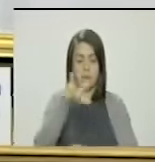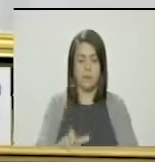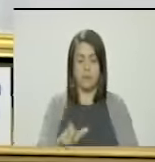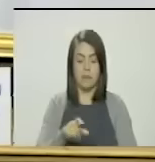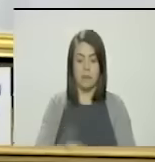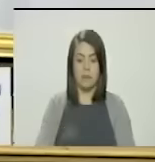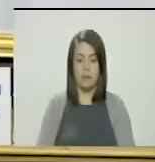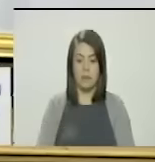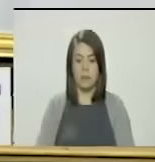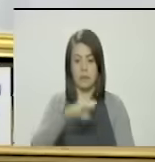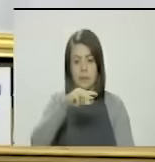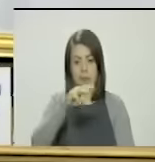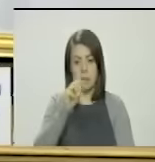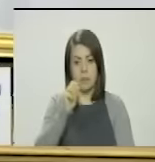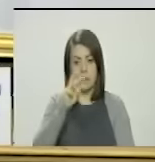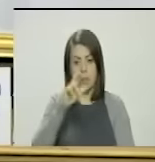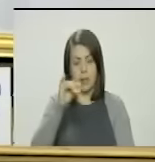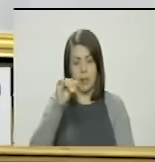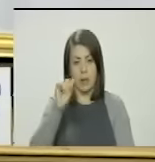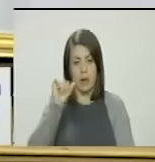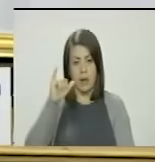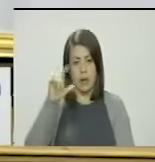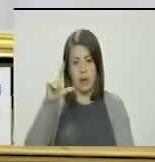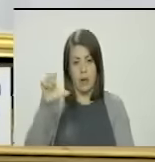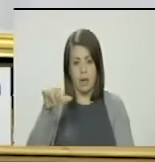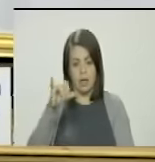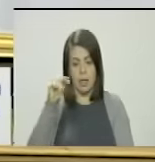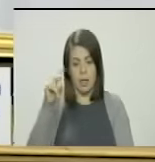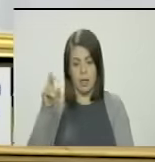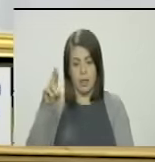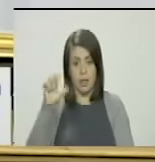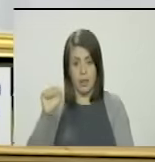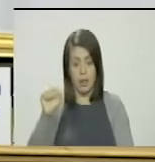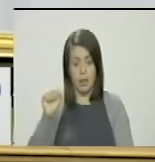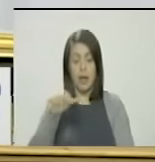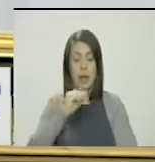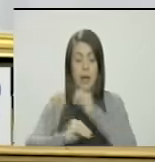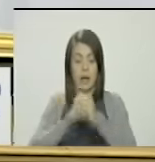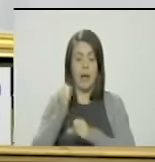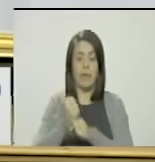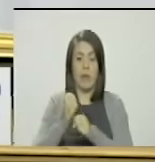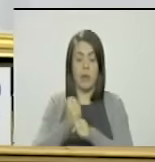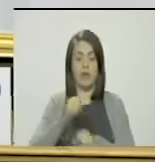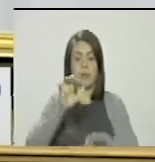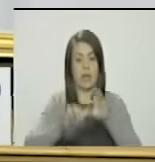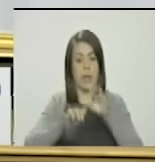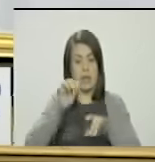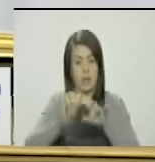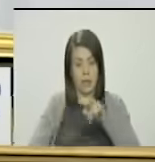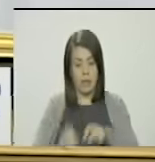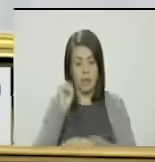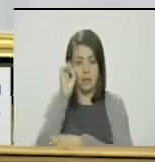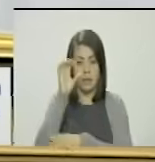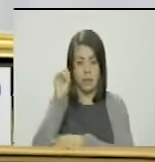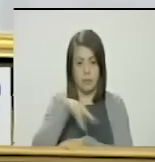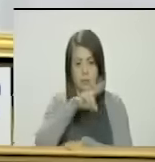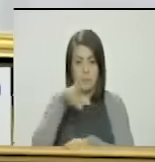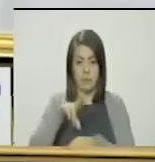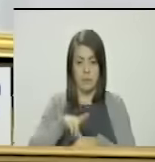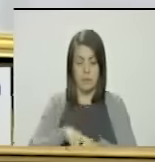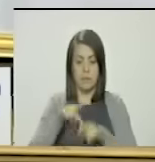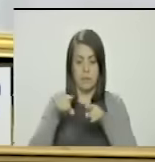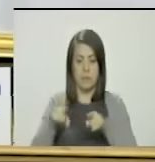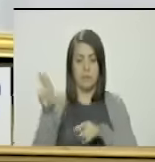la ciudadana María Alejandra Hernández para que ejerza funciones como secretaria de la Asamblea